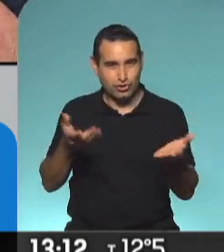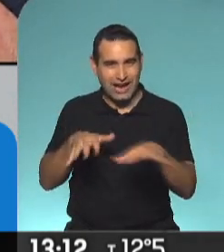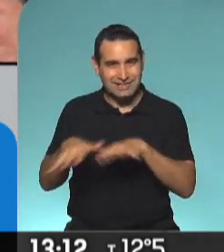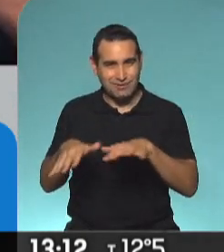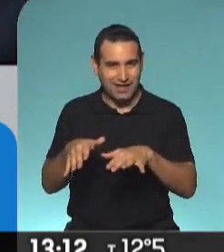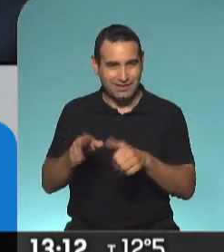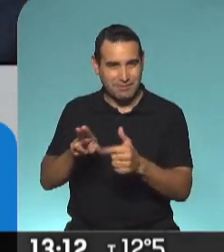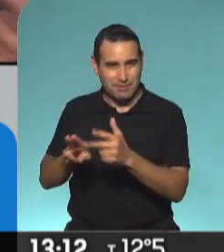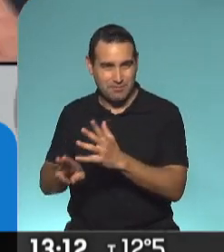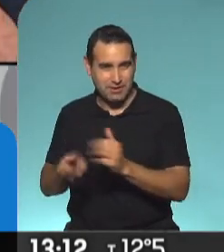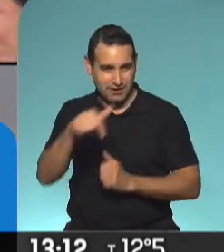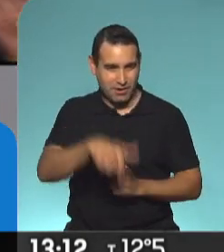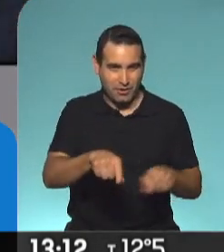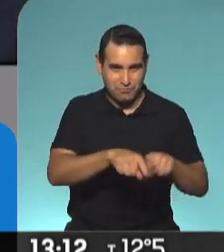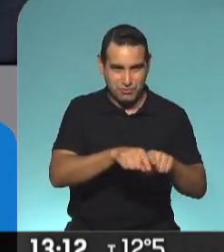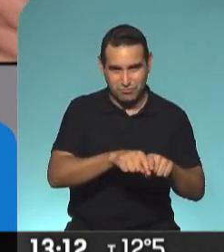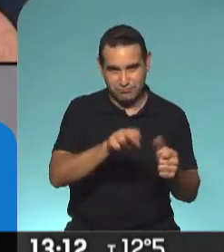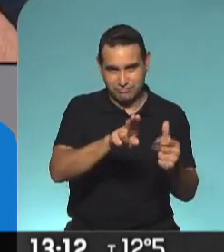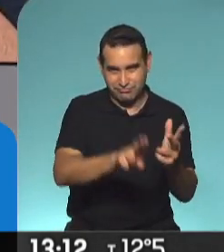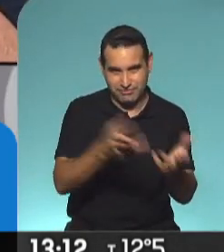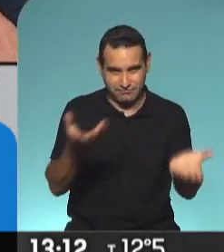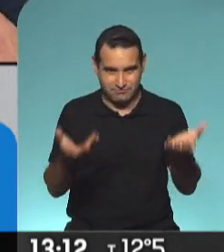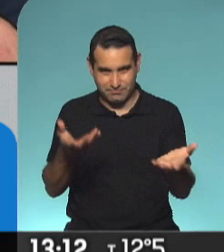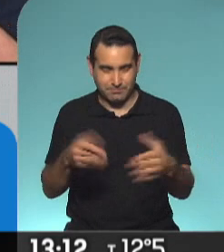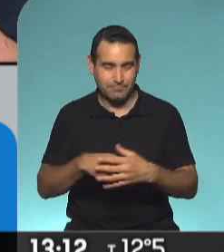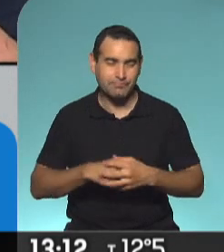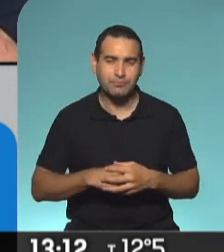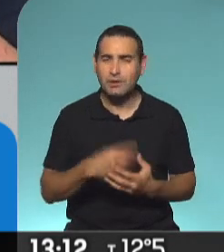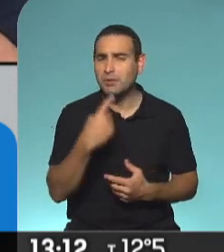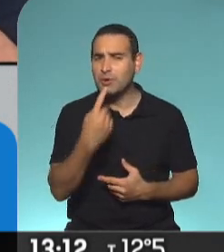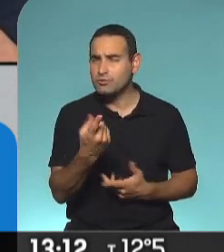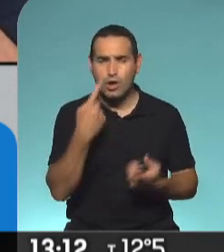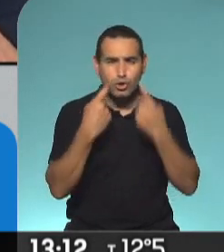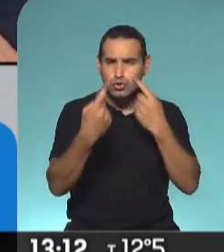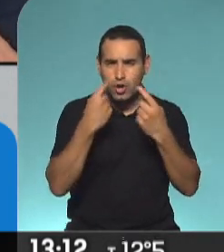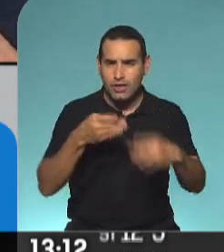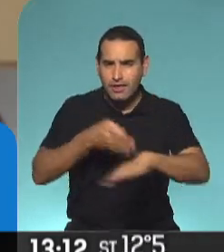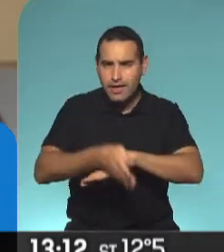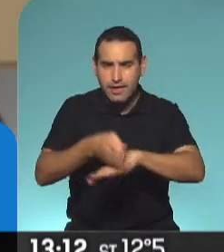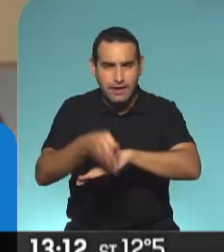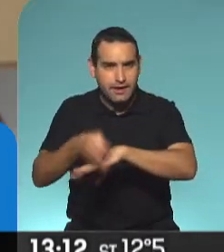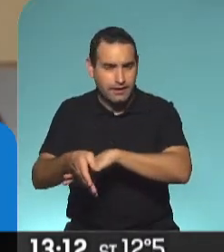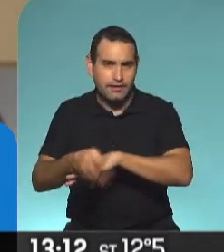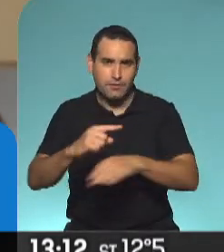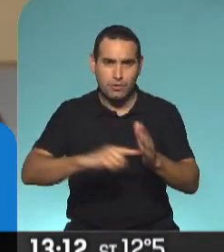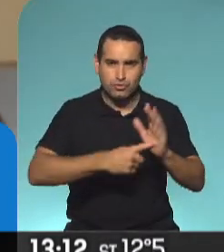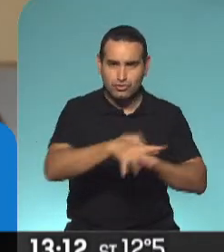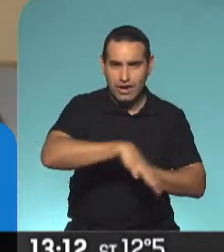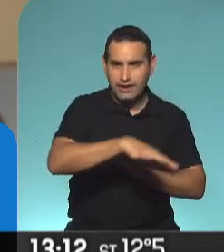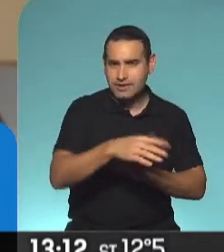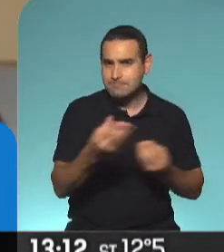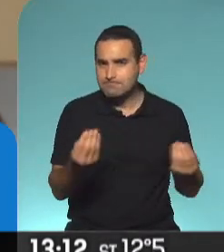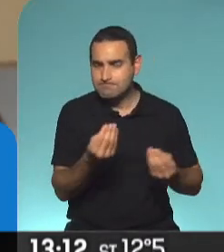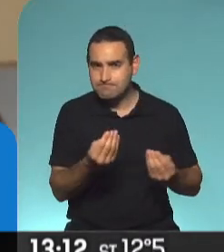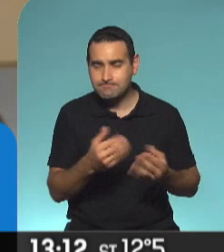permitidas a los que van a estar siendo habilitadas ahora qué pasa con los controles de ingreso de la ciudad de buenos aires